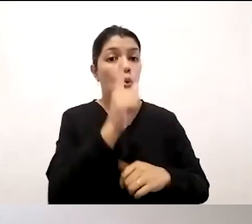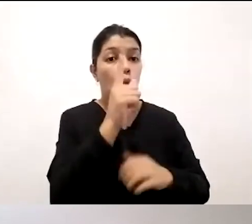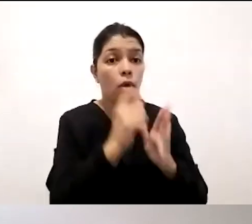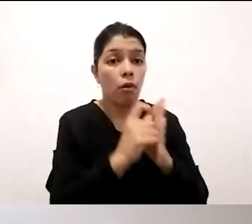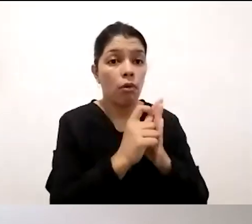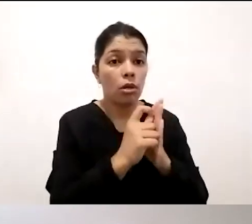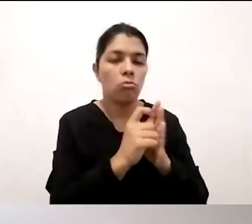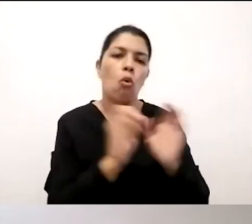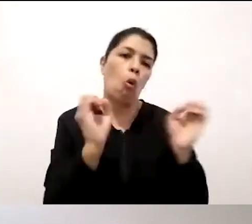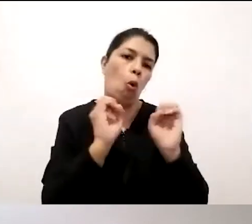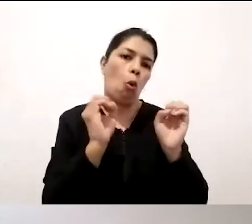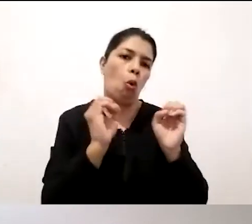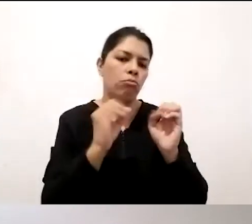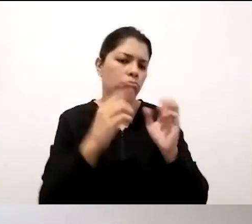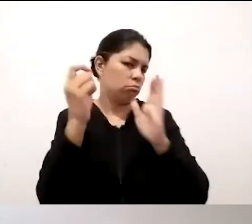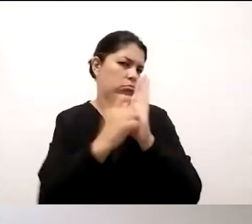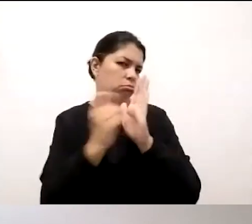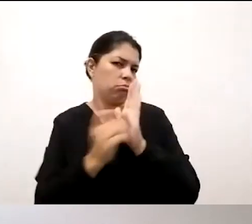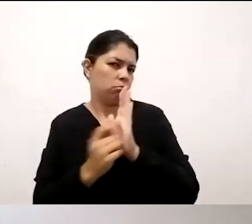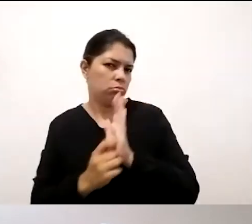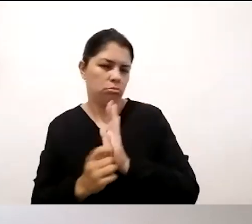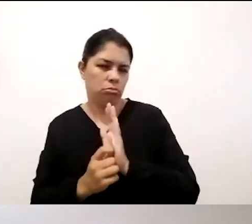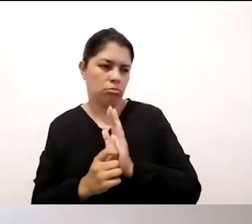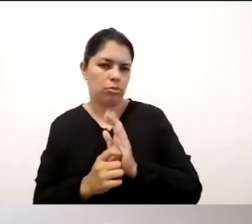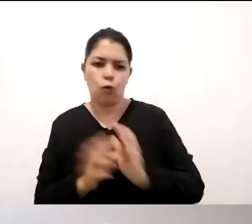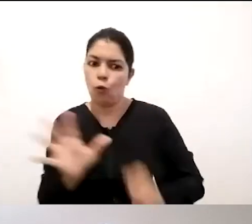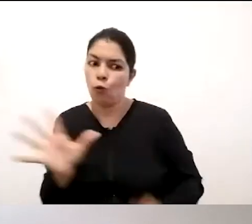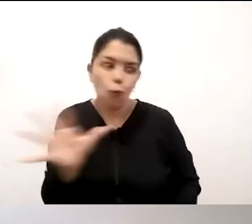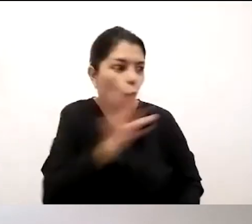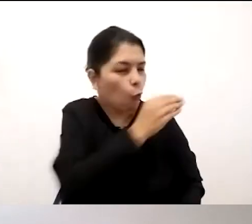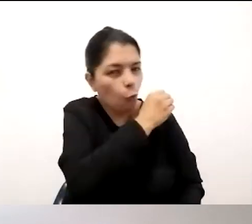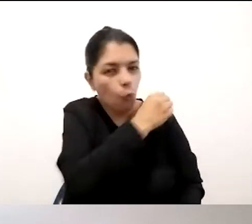un periodo de tiempo. Todo esto se considera violencia verbal.